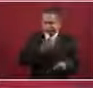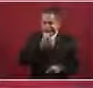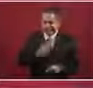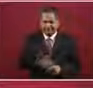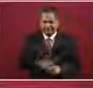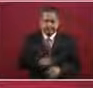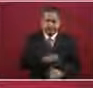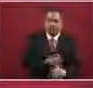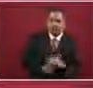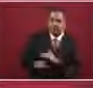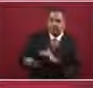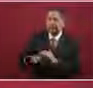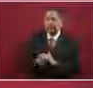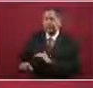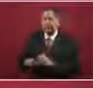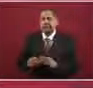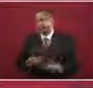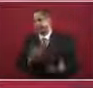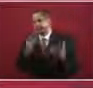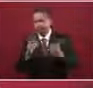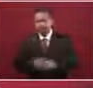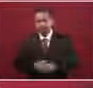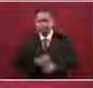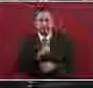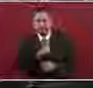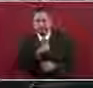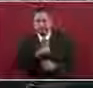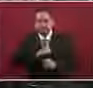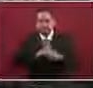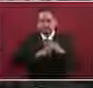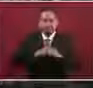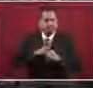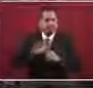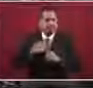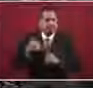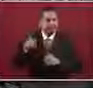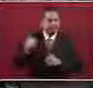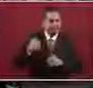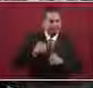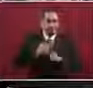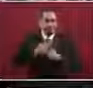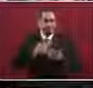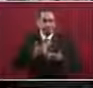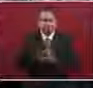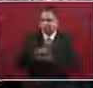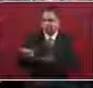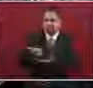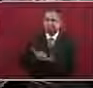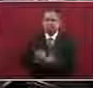más que nada son influencias y dinero.